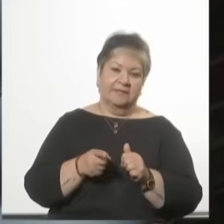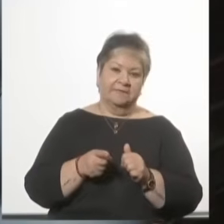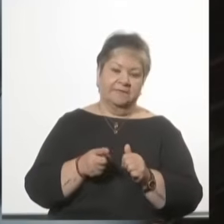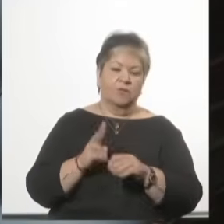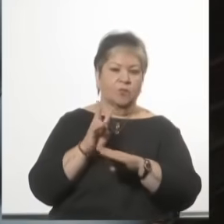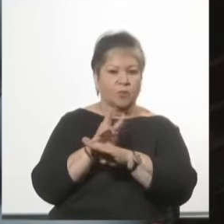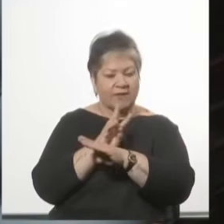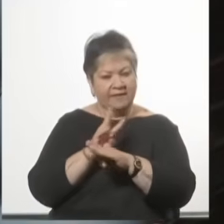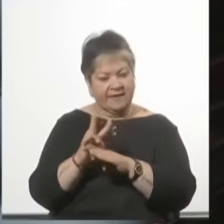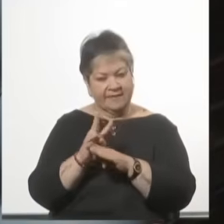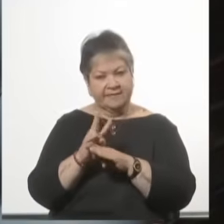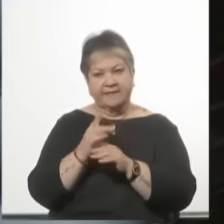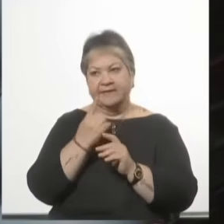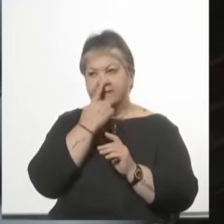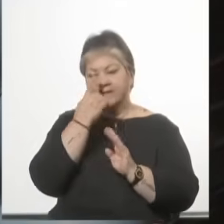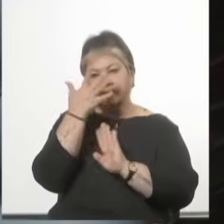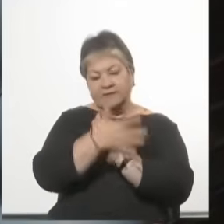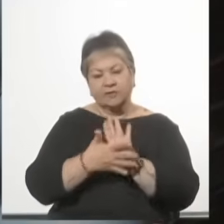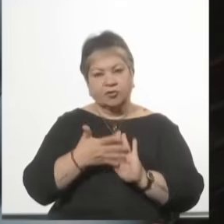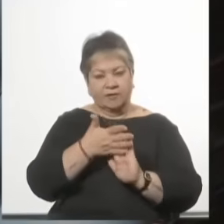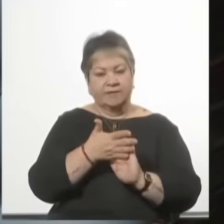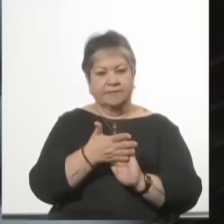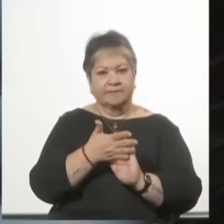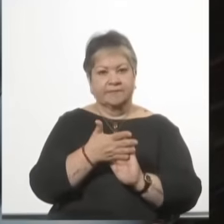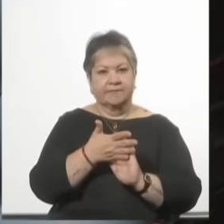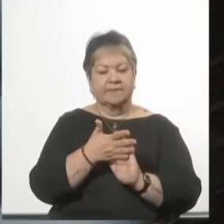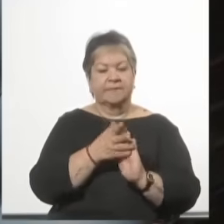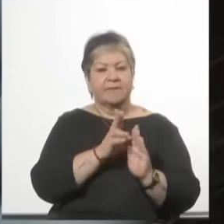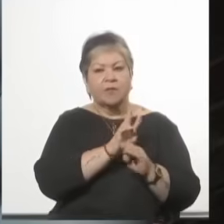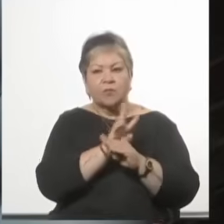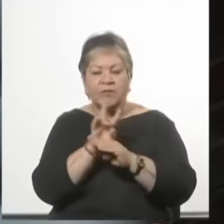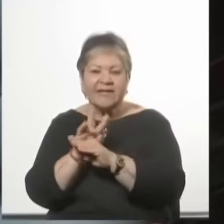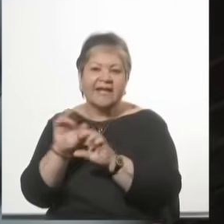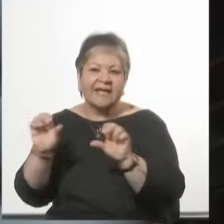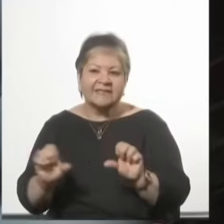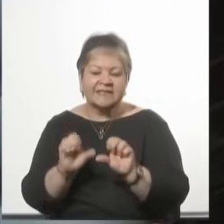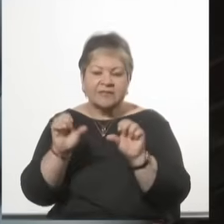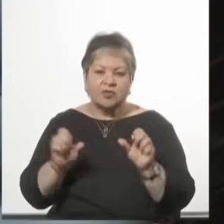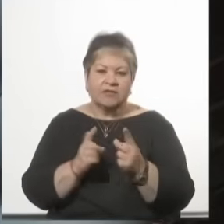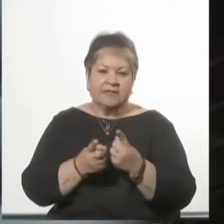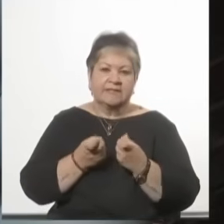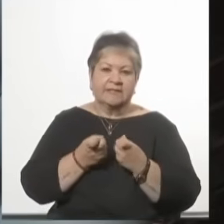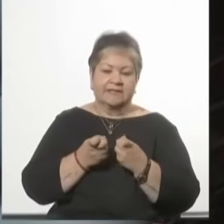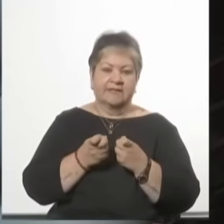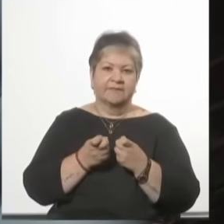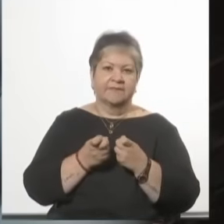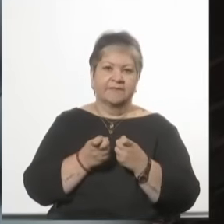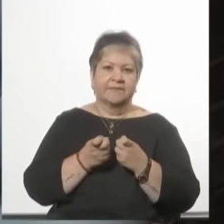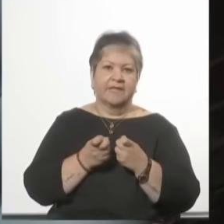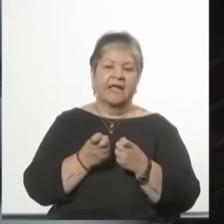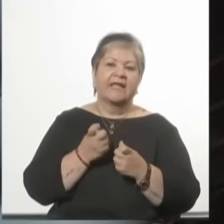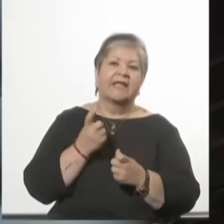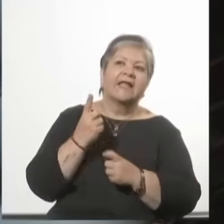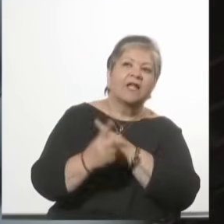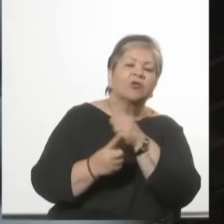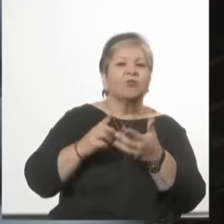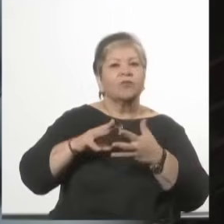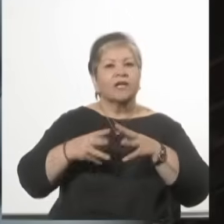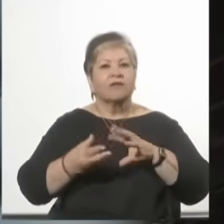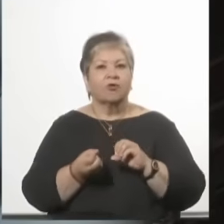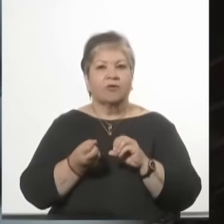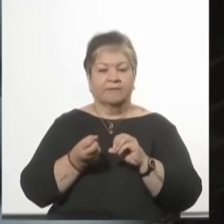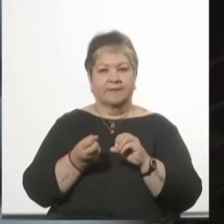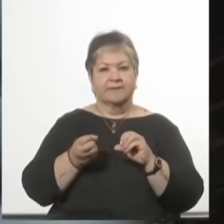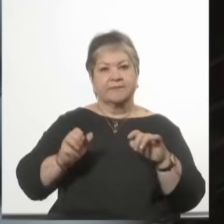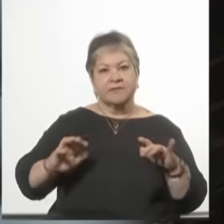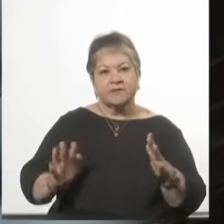nacional iniciar todas las acciones que por derecho pudieran corresponder, de alguna manera esté propiciando ante la actual